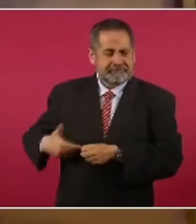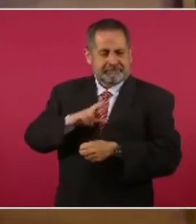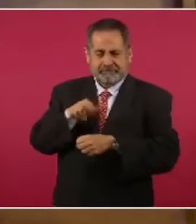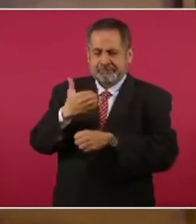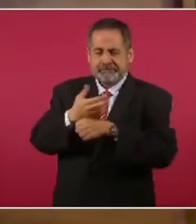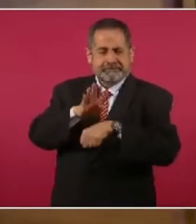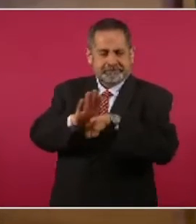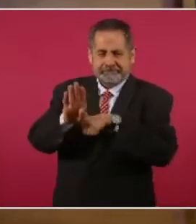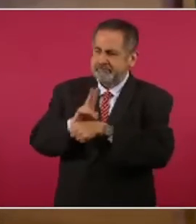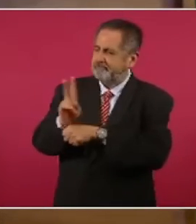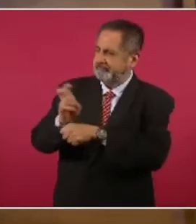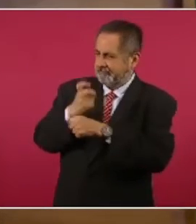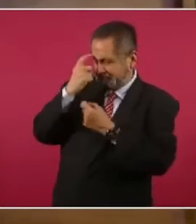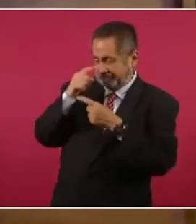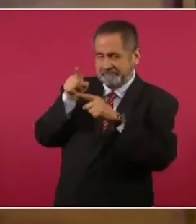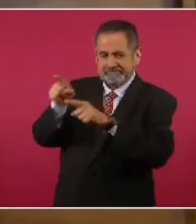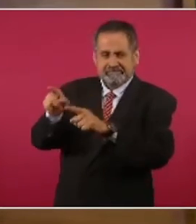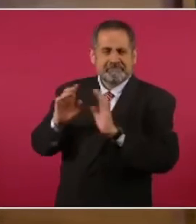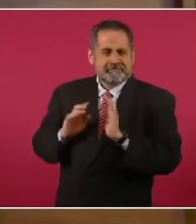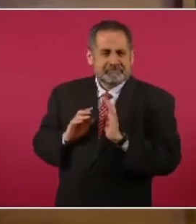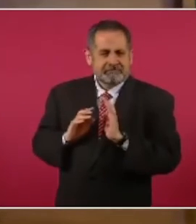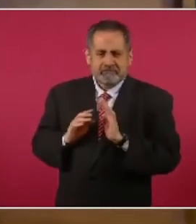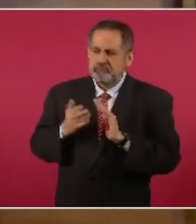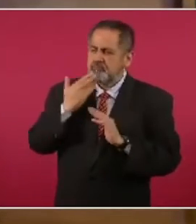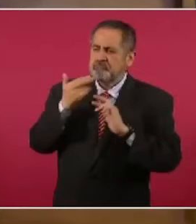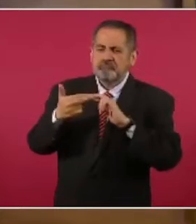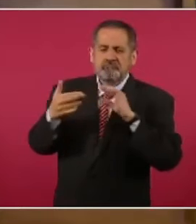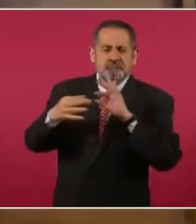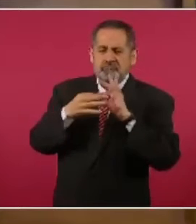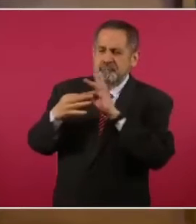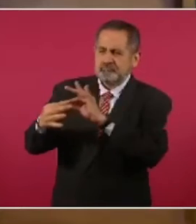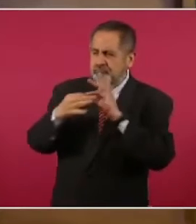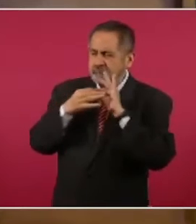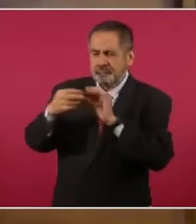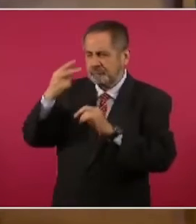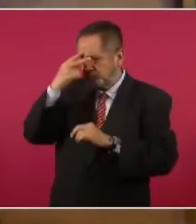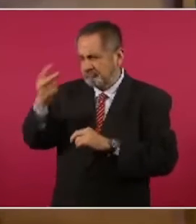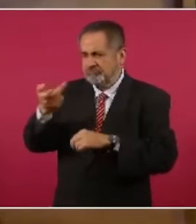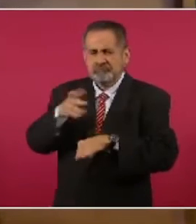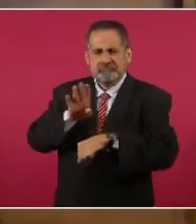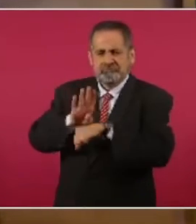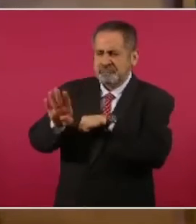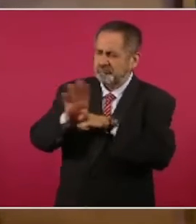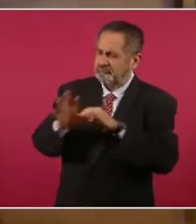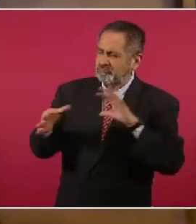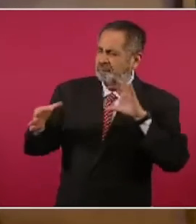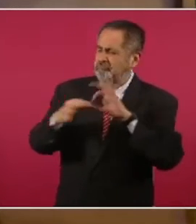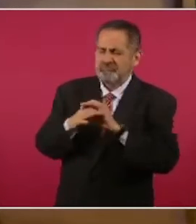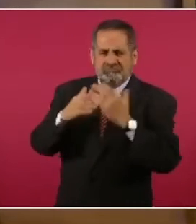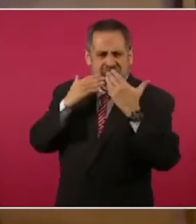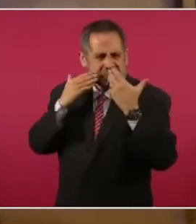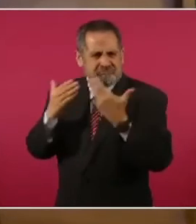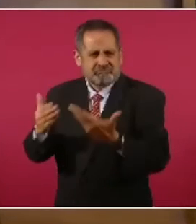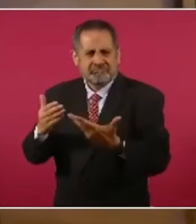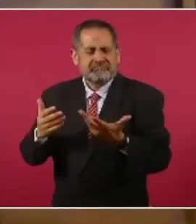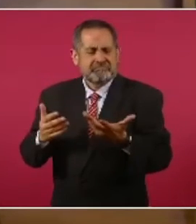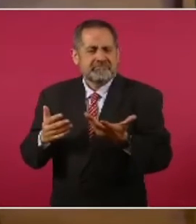México e Brasil. Y profundizar la relación entre México y Brasil. Sí. É importante que México